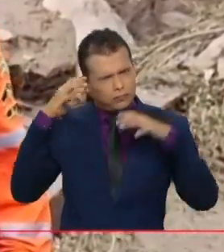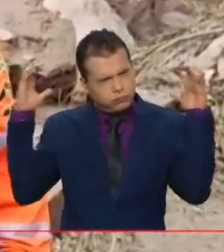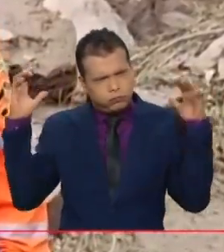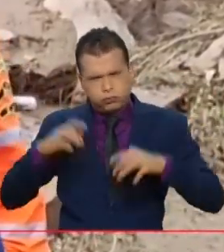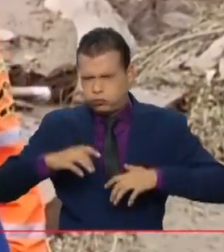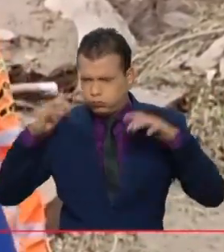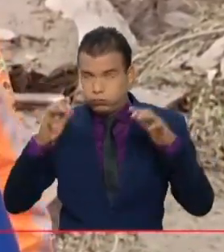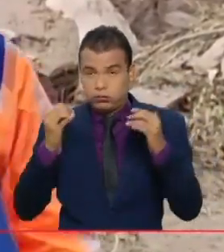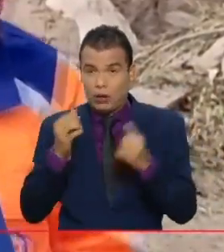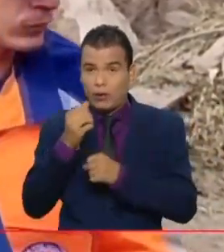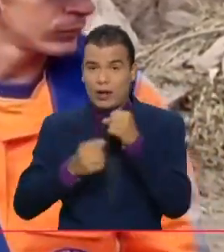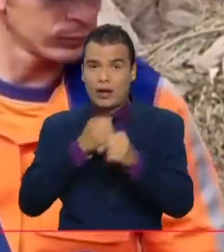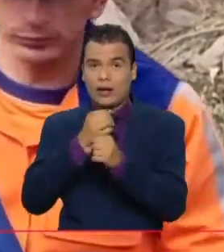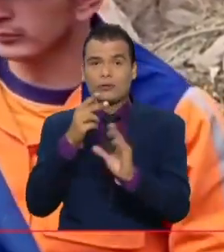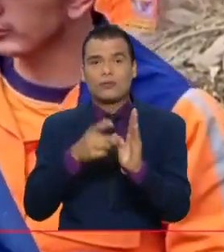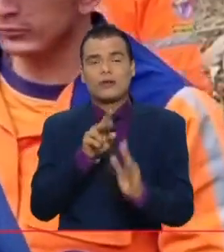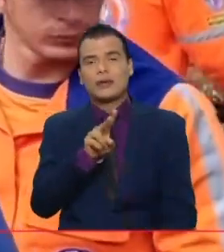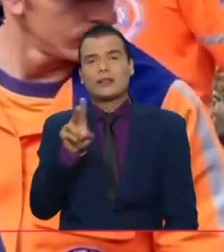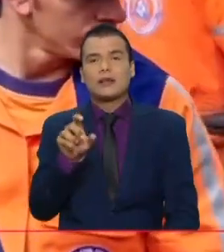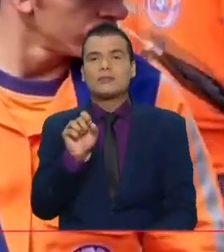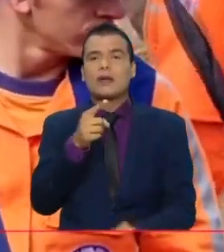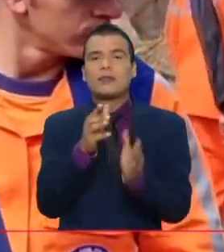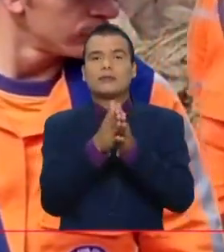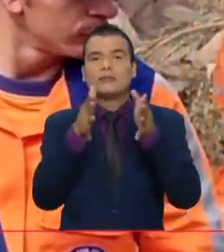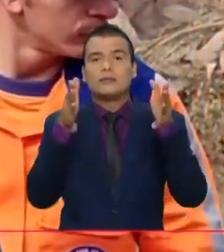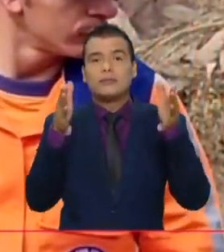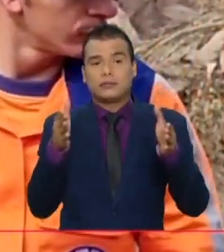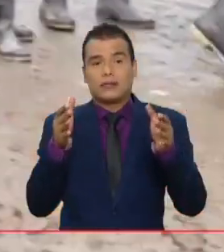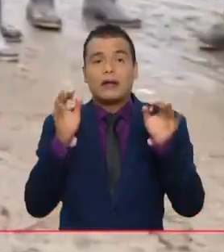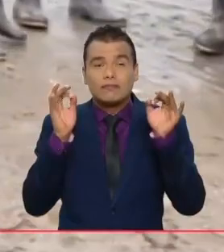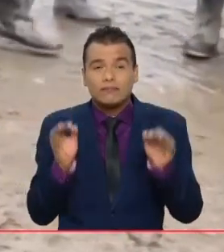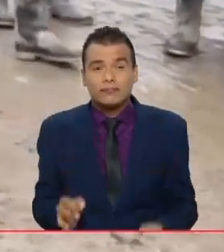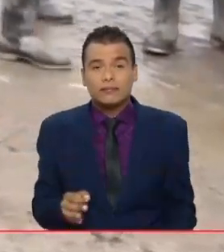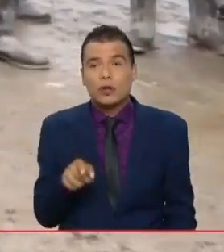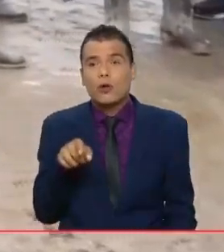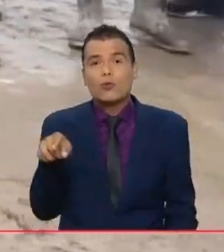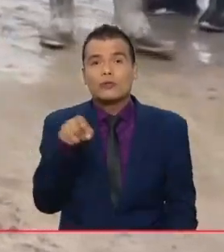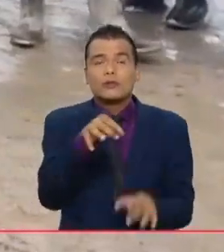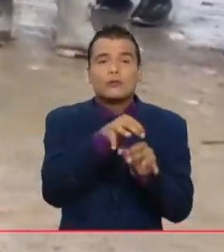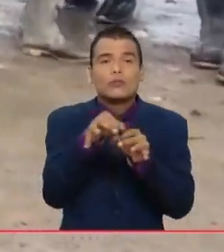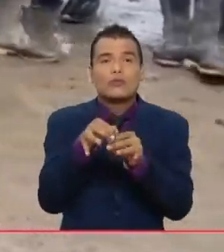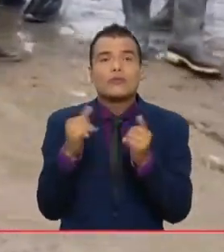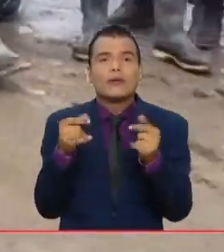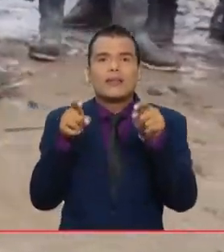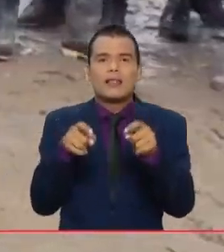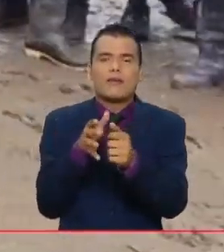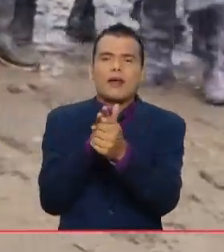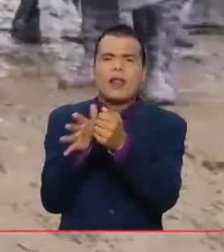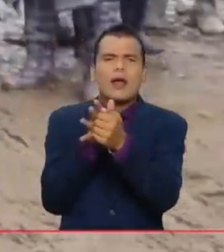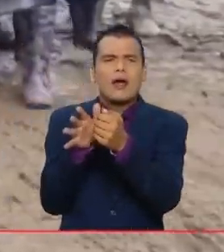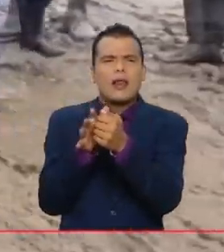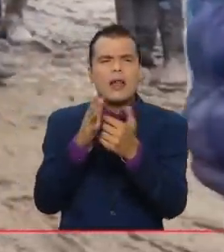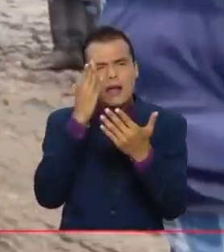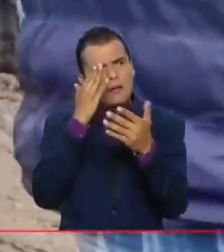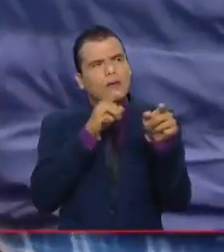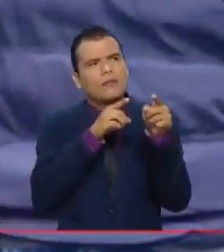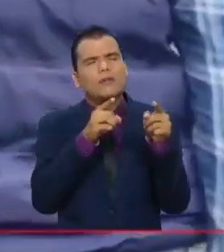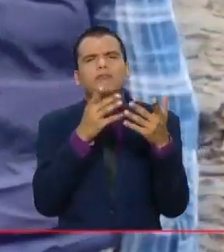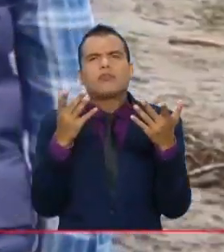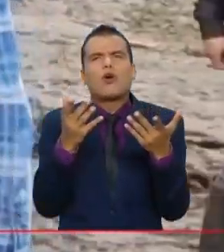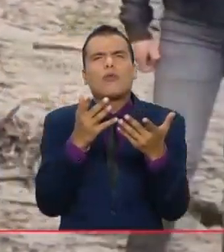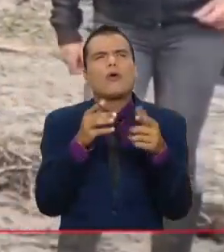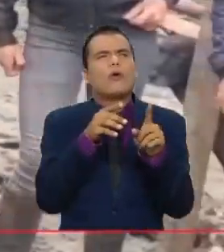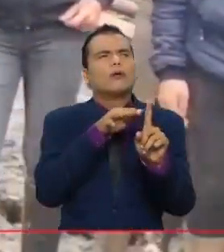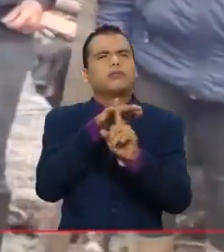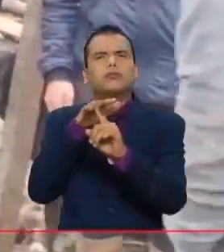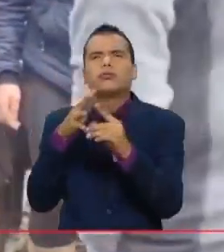temporada de lluvias del año 2023. Les hemos pedido a los municipios que hagan un informe técnico de todas las afectaciones, de todos los sectores,